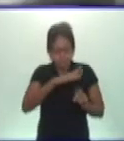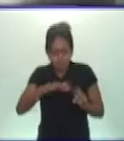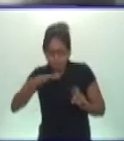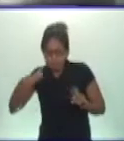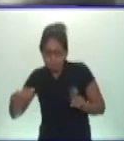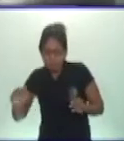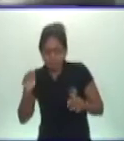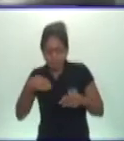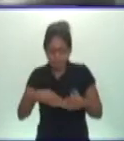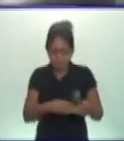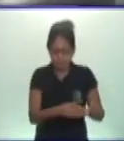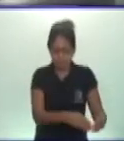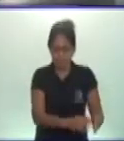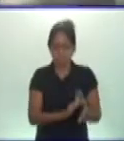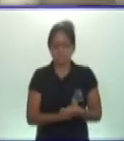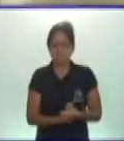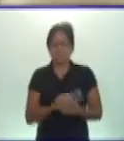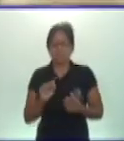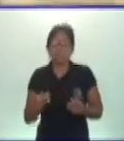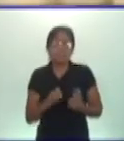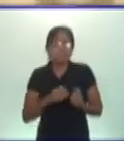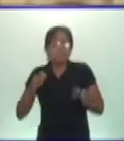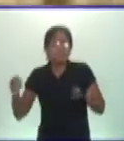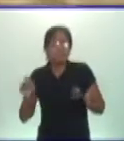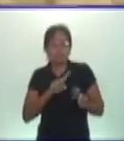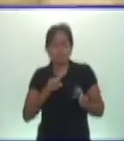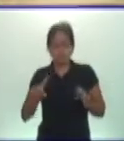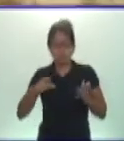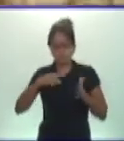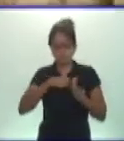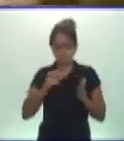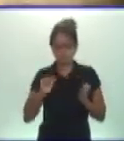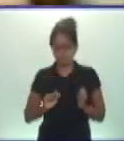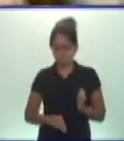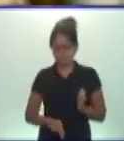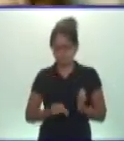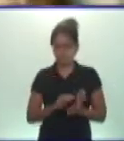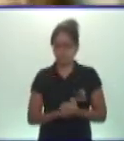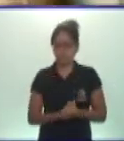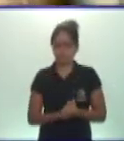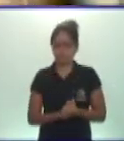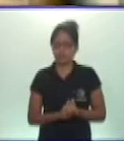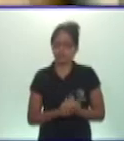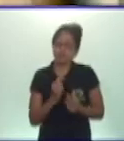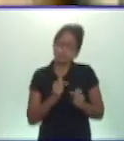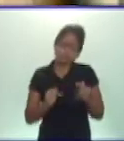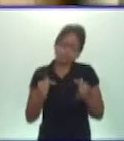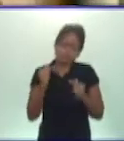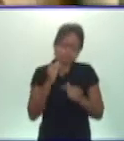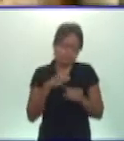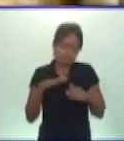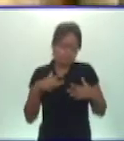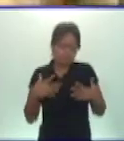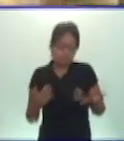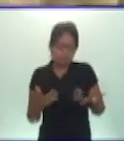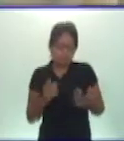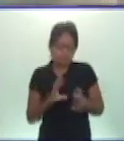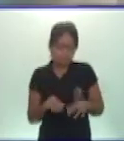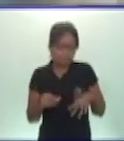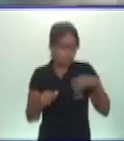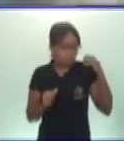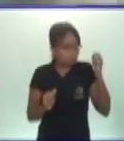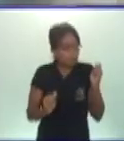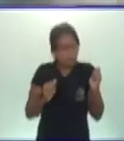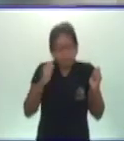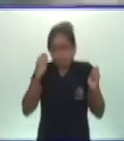un total de 12 kilómetros. Inicialmente se trató de incipientes fortificaciones de plataformas,